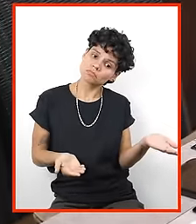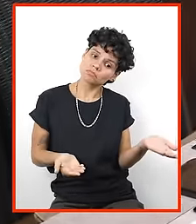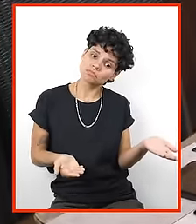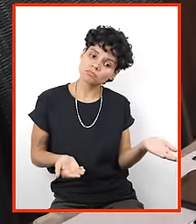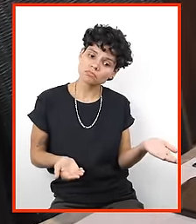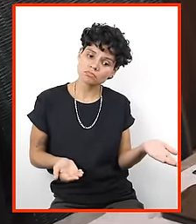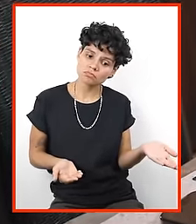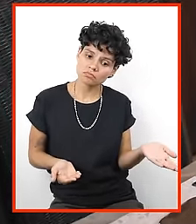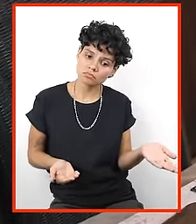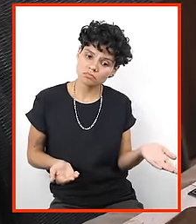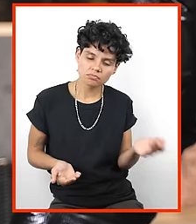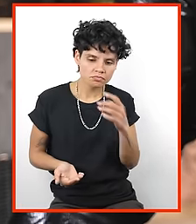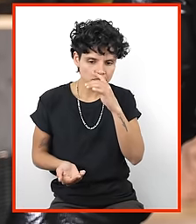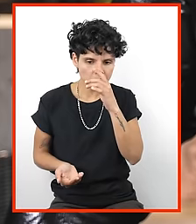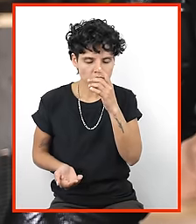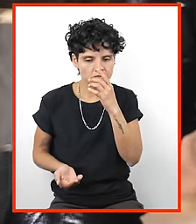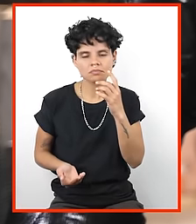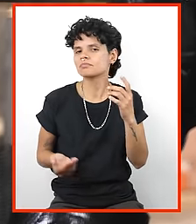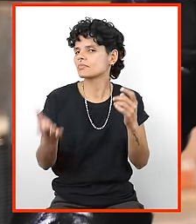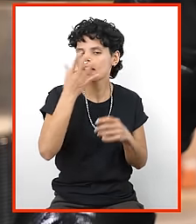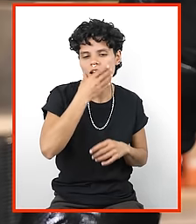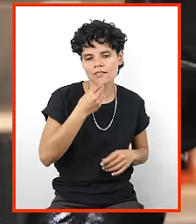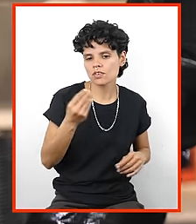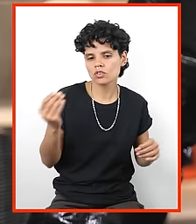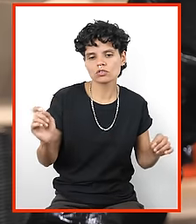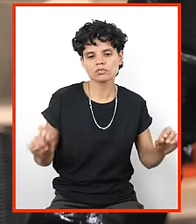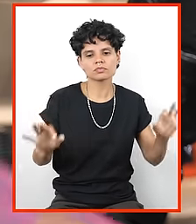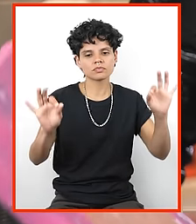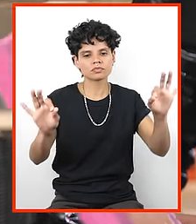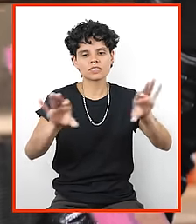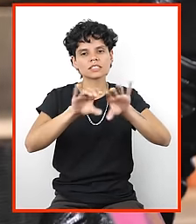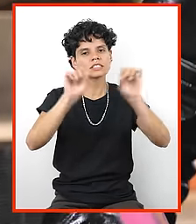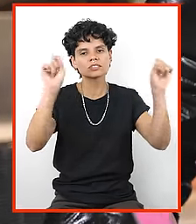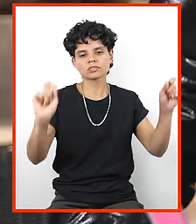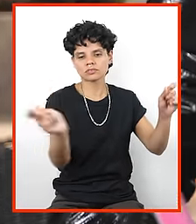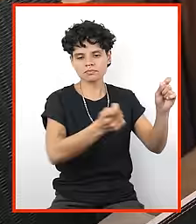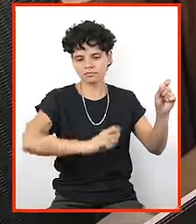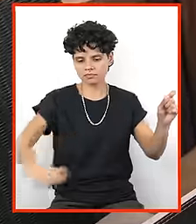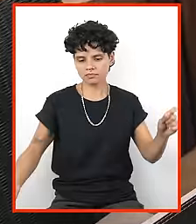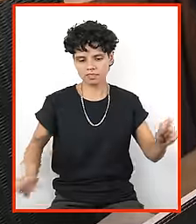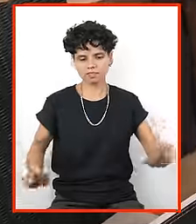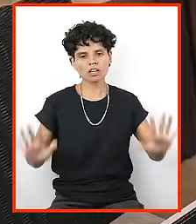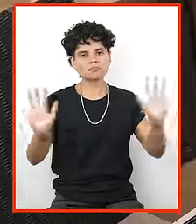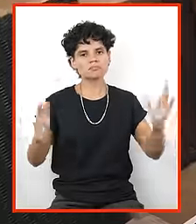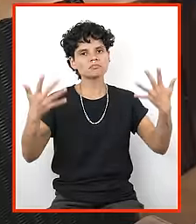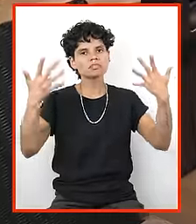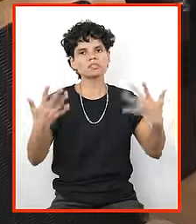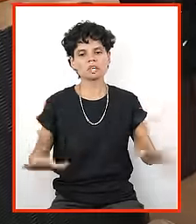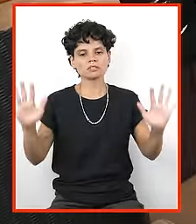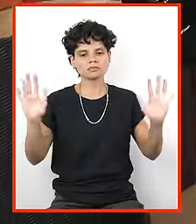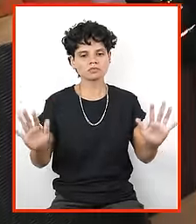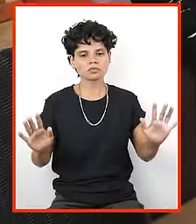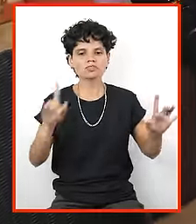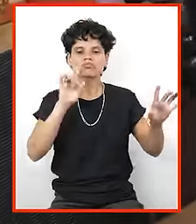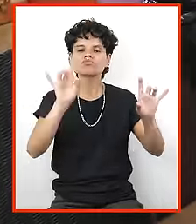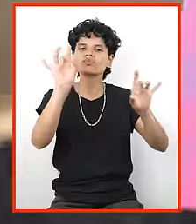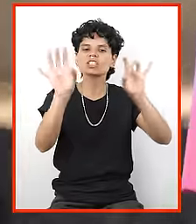opináis? ¿Te gusta? Me encanta. Está maravilloso. ¿Terminé, po? Mira, ahí está. Con estrellitas,